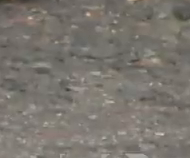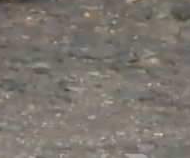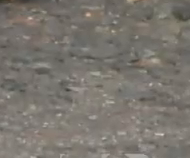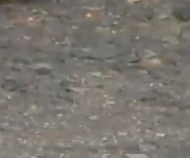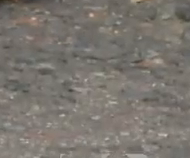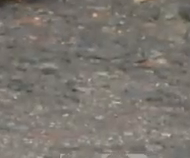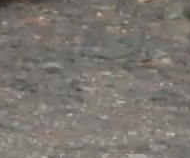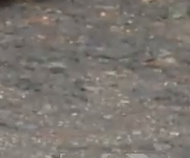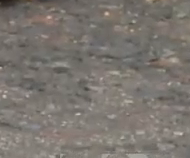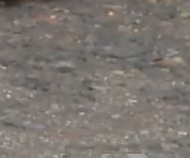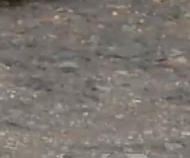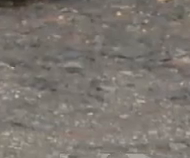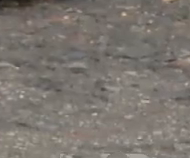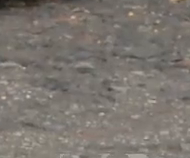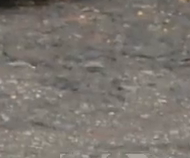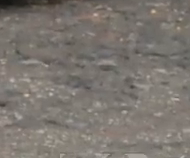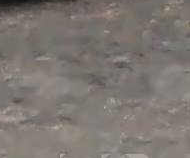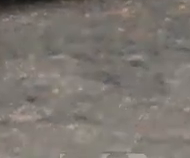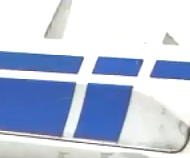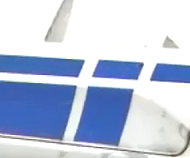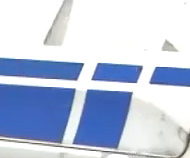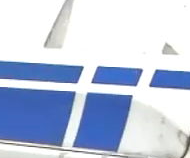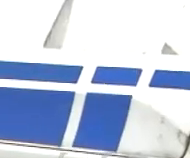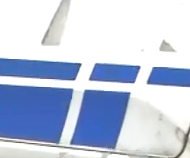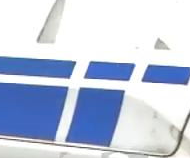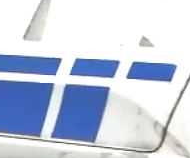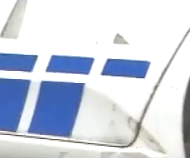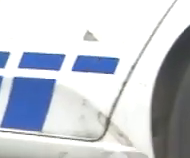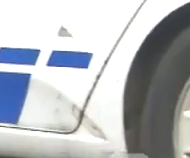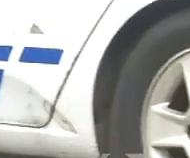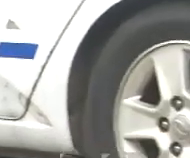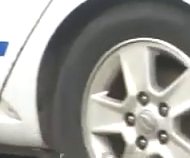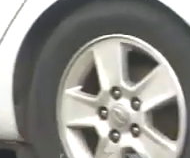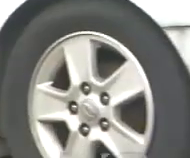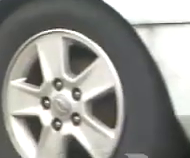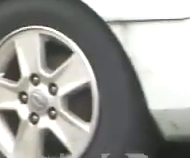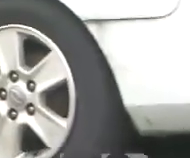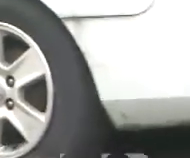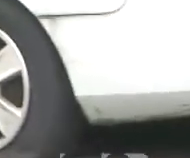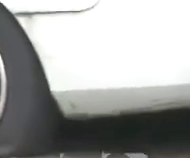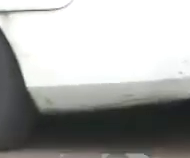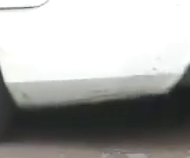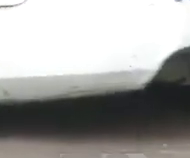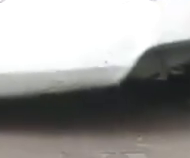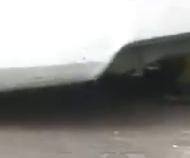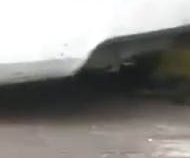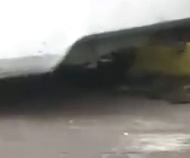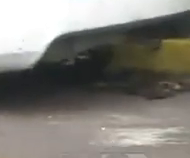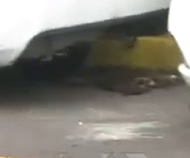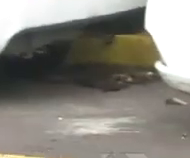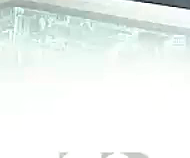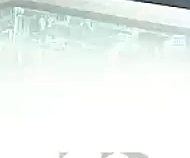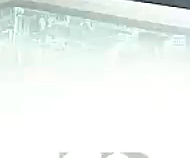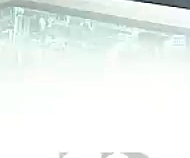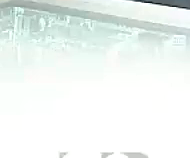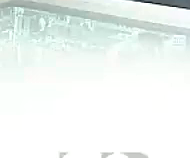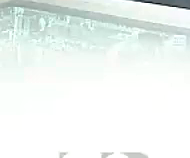embargo, adelantaron que están trabajando para rehabilitar estas unidades. En Quito, Natalie Jiménez, 24